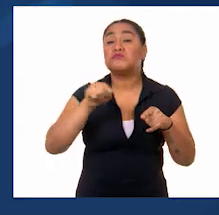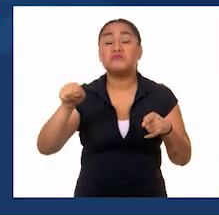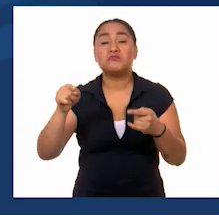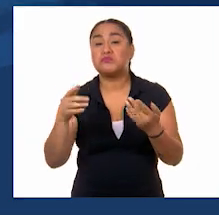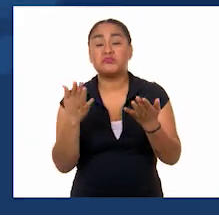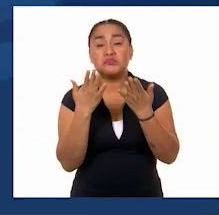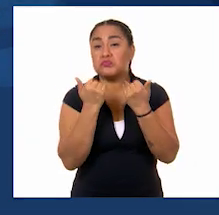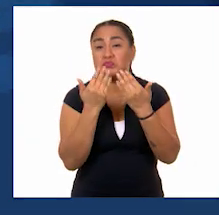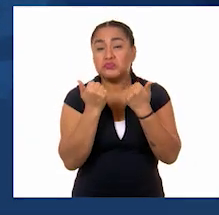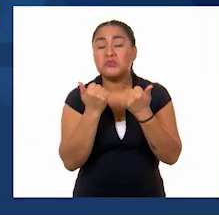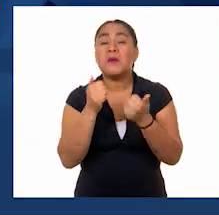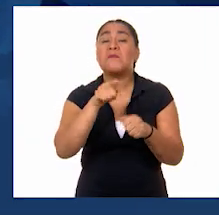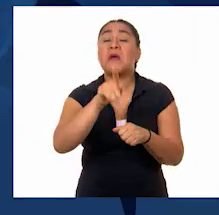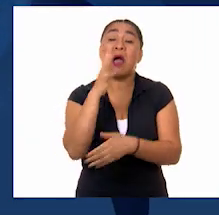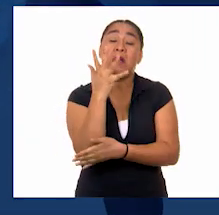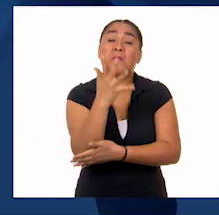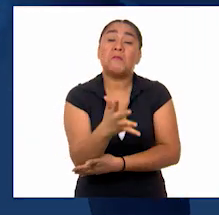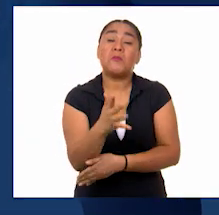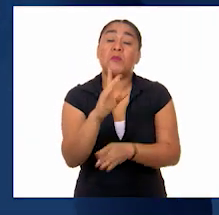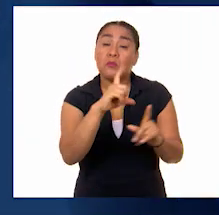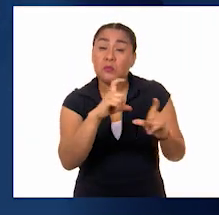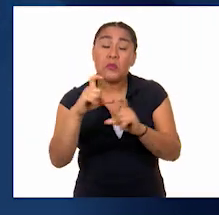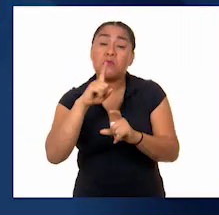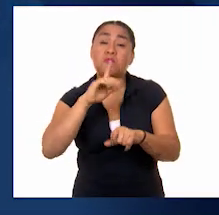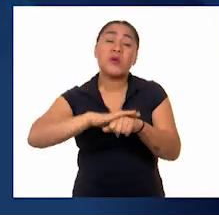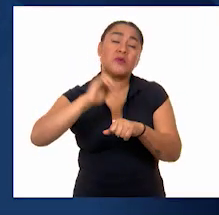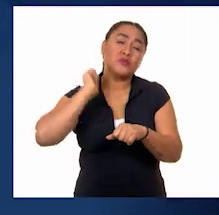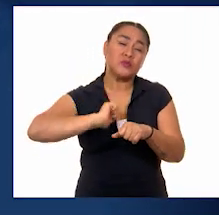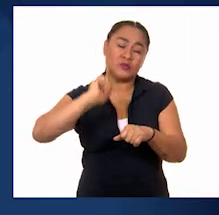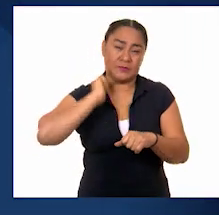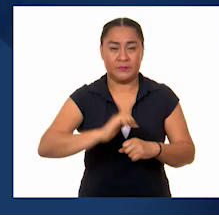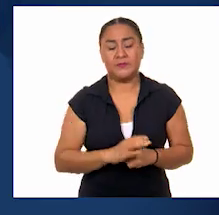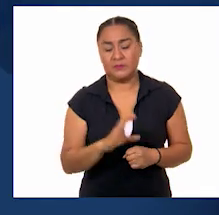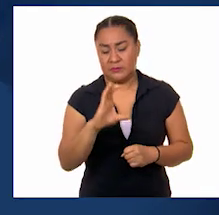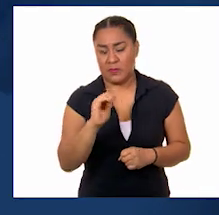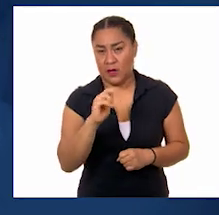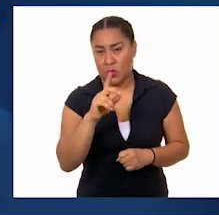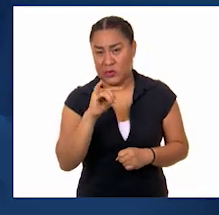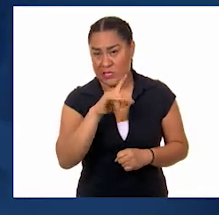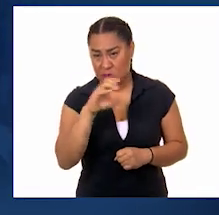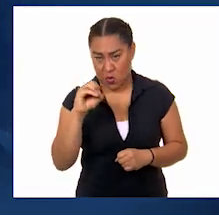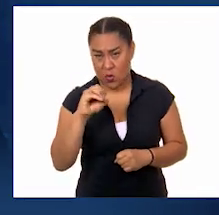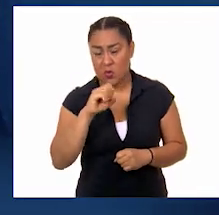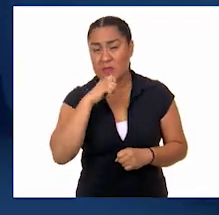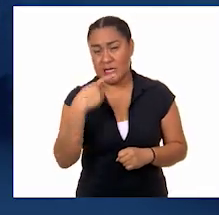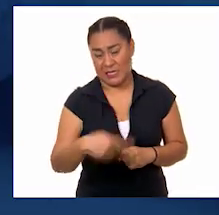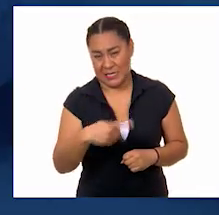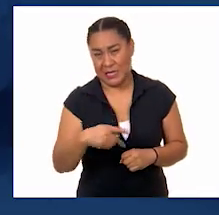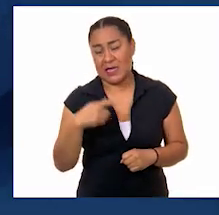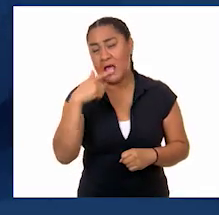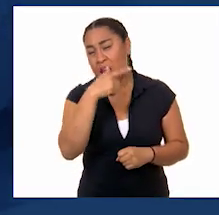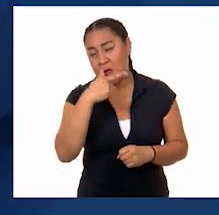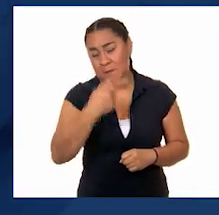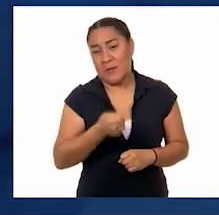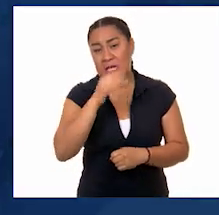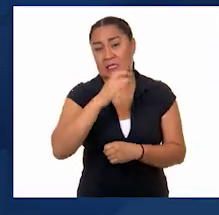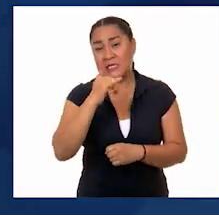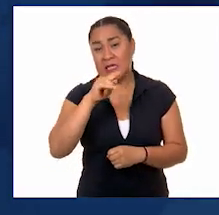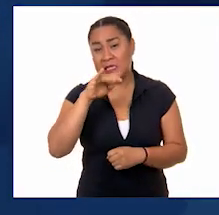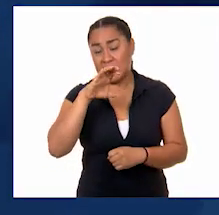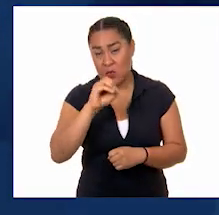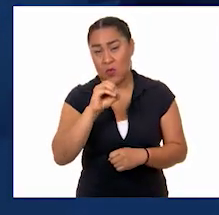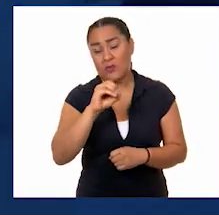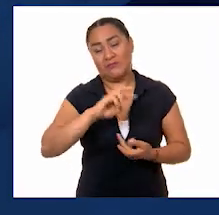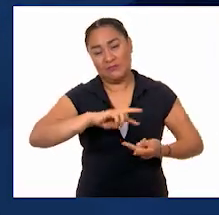no como en otras partes que son fósiles o son fotografías. El nombre del caudillo en chinanteco, en nuestra lengua materna, es